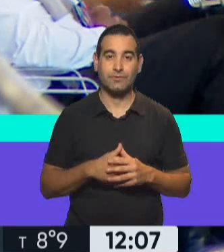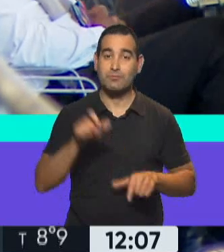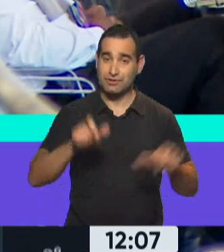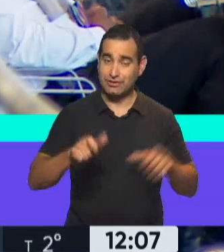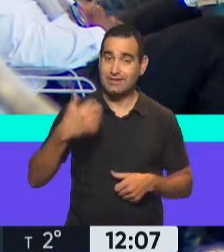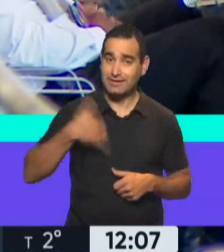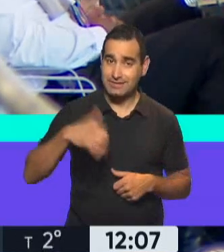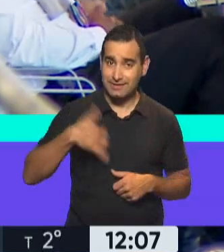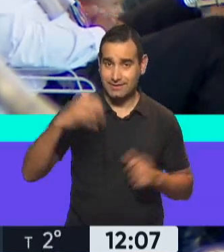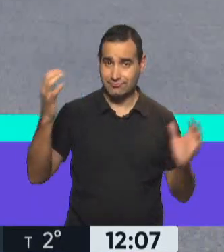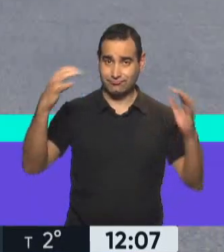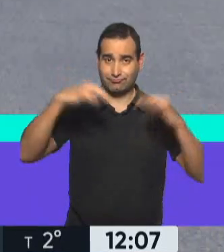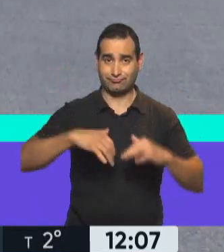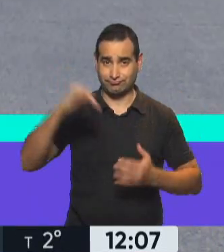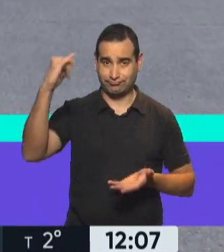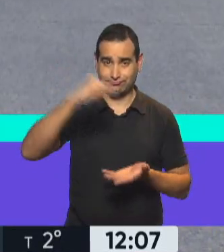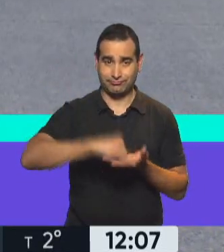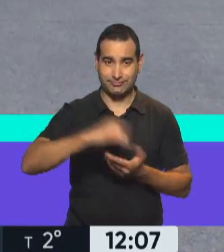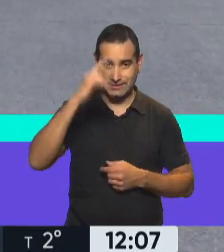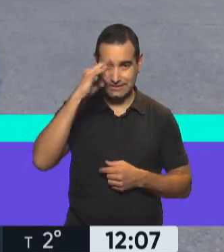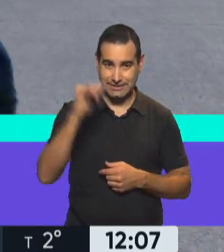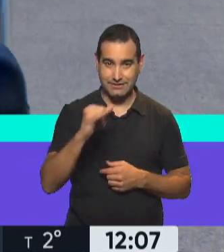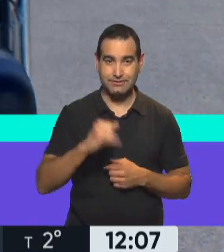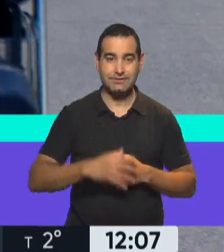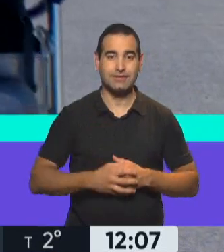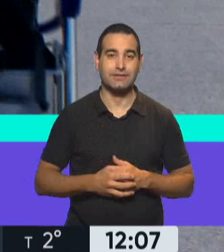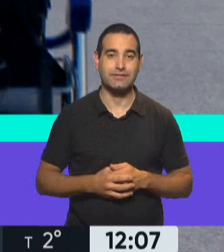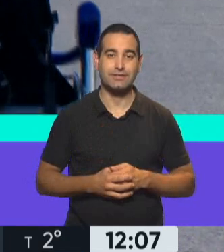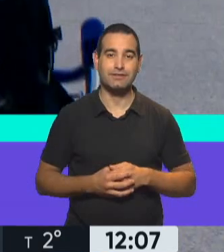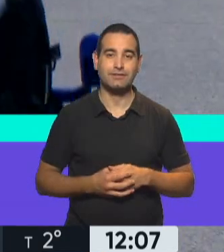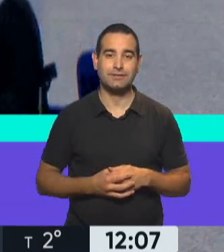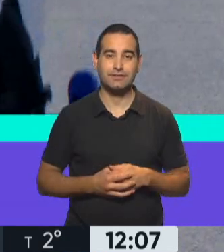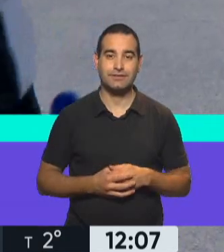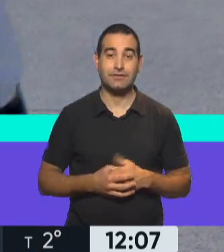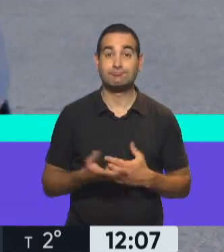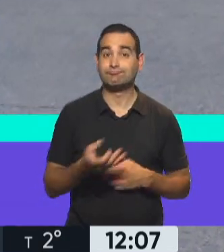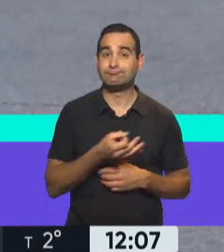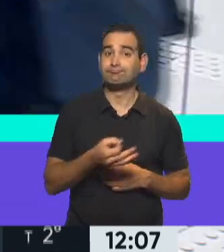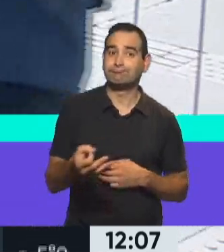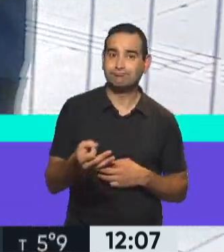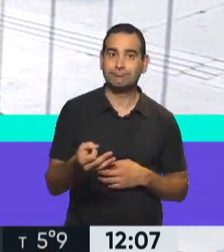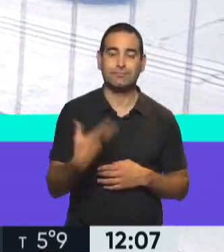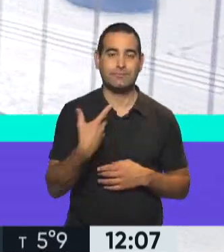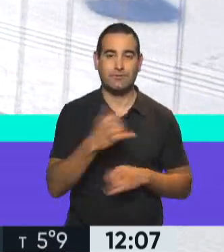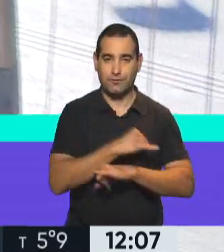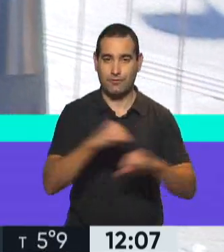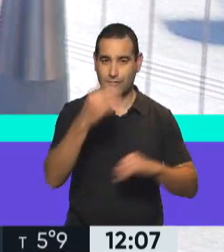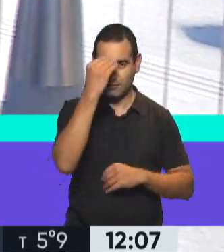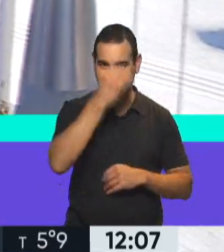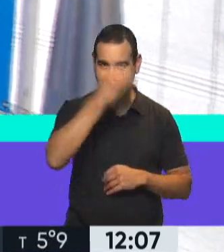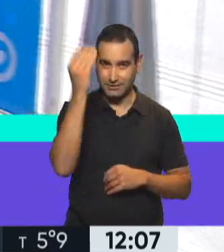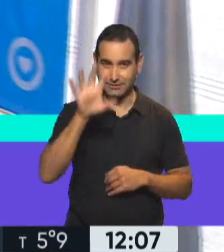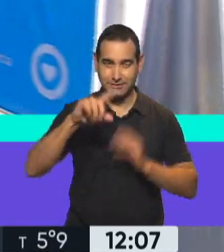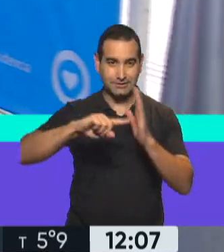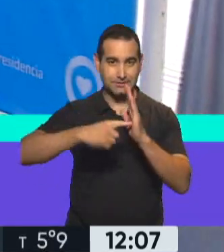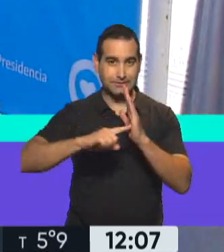que llegan al aeropuerto internacional de Ezeiza y hay decisiones, ¿verdad? Exactamente, decisiones ya oficiales. Se publicó en el boletín oficial de la provincia de